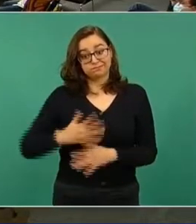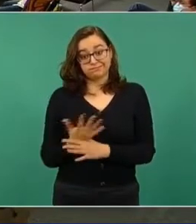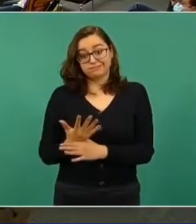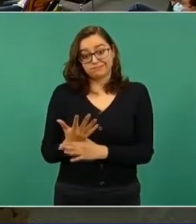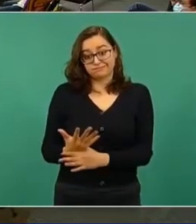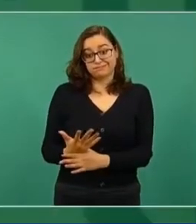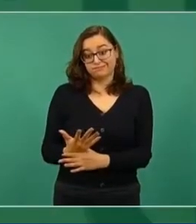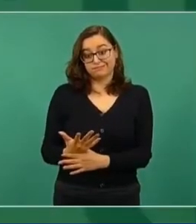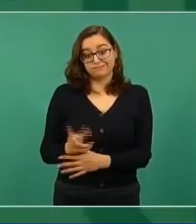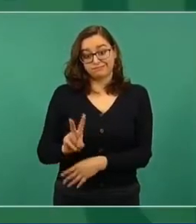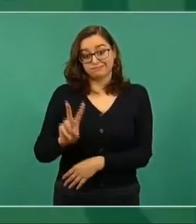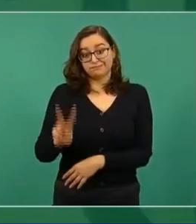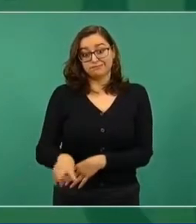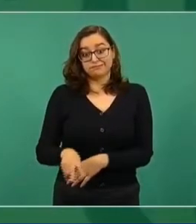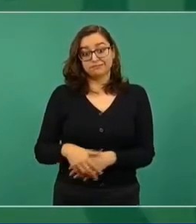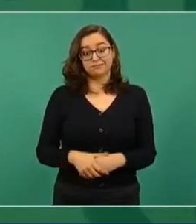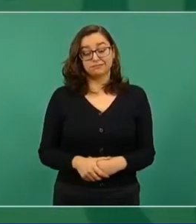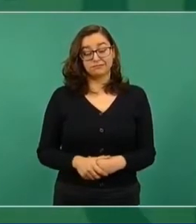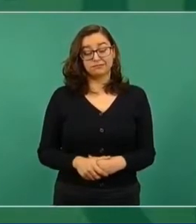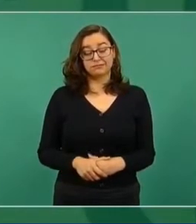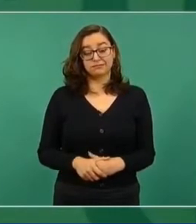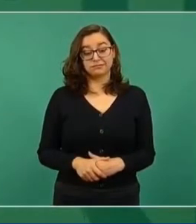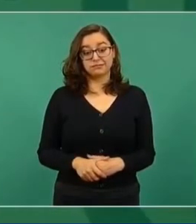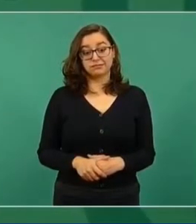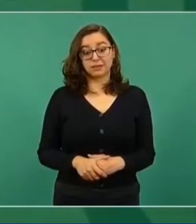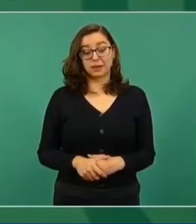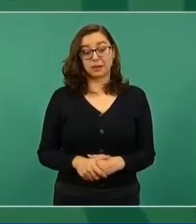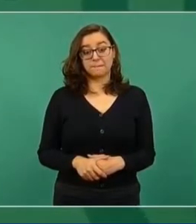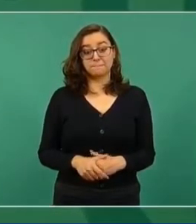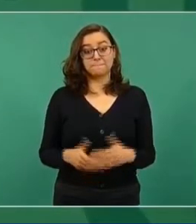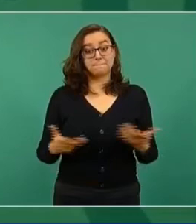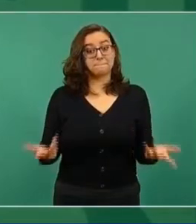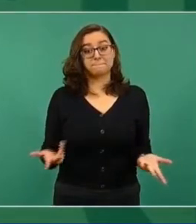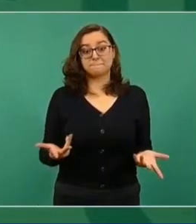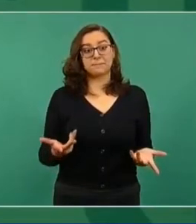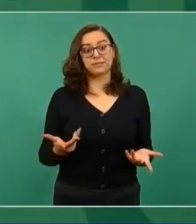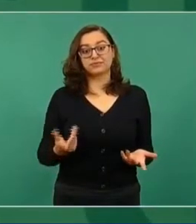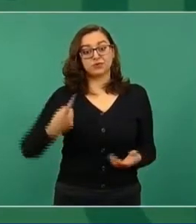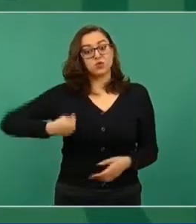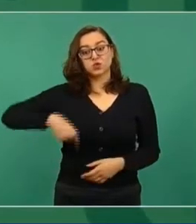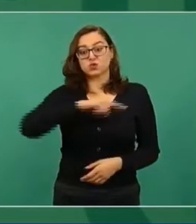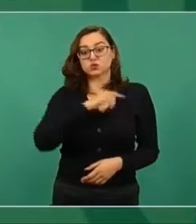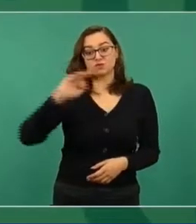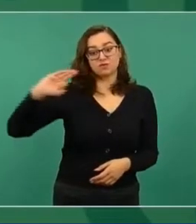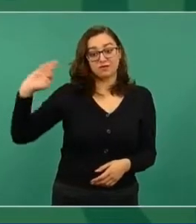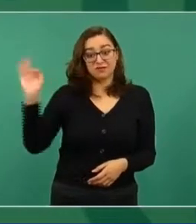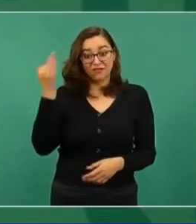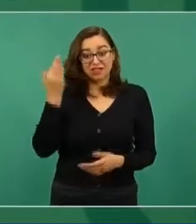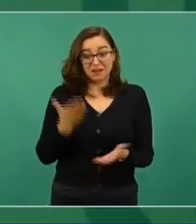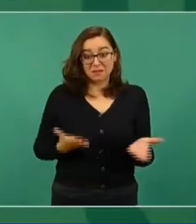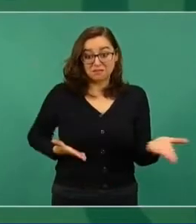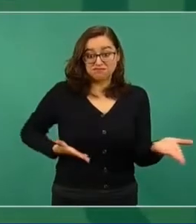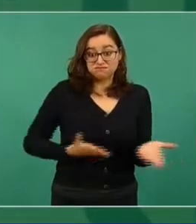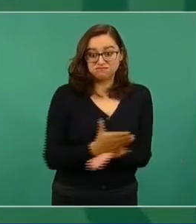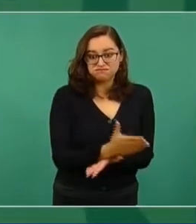es muy difícil el que podamos nosotros